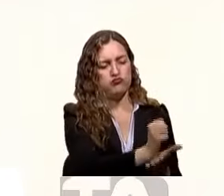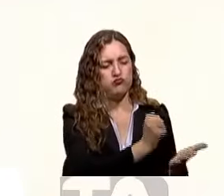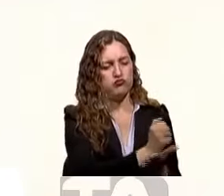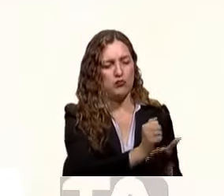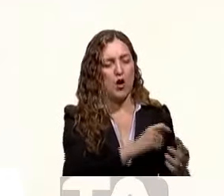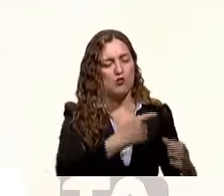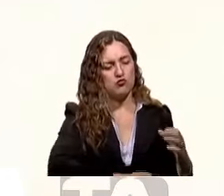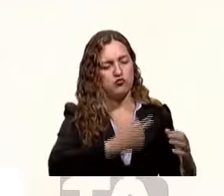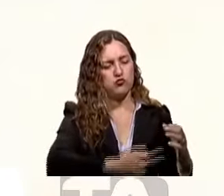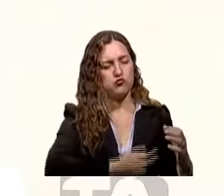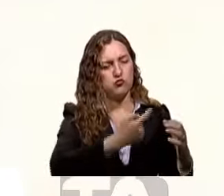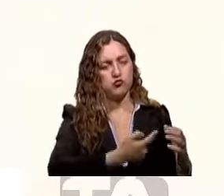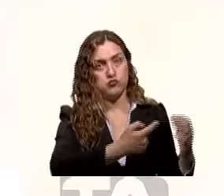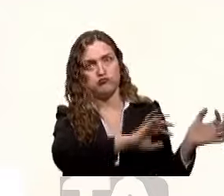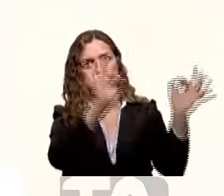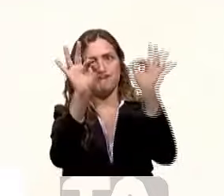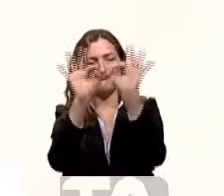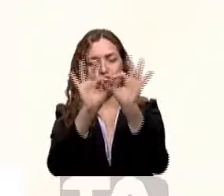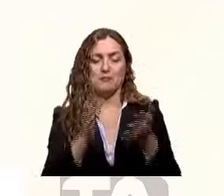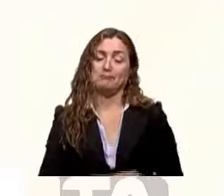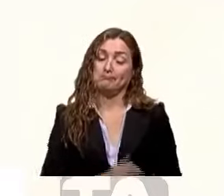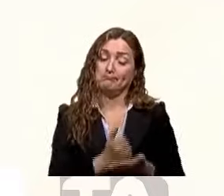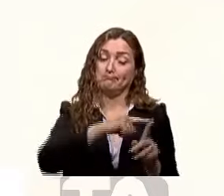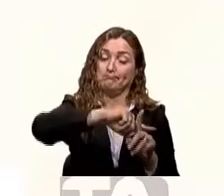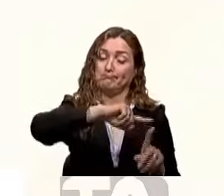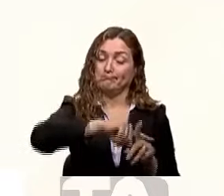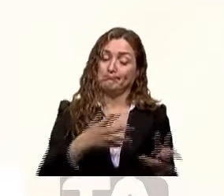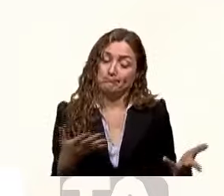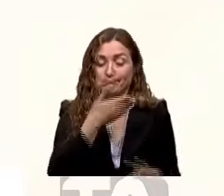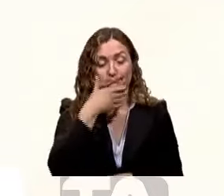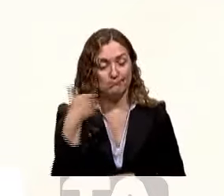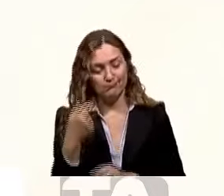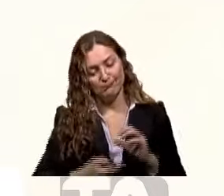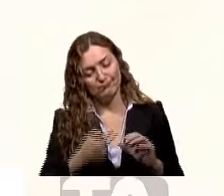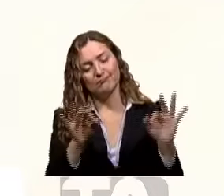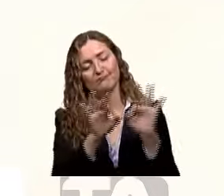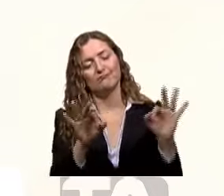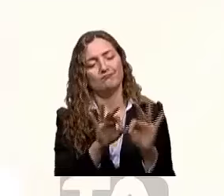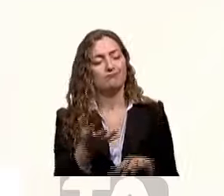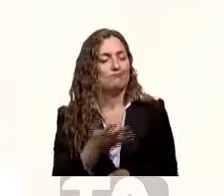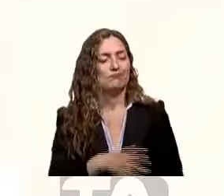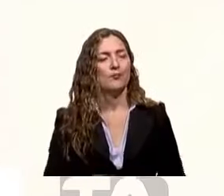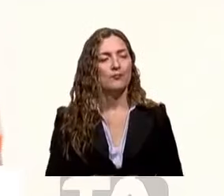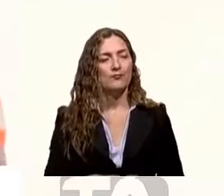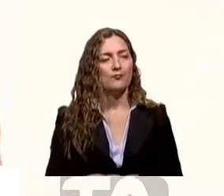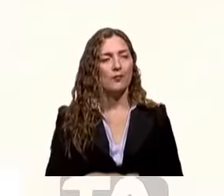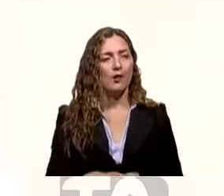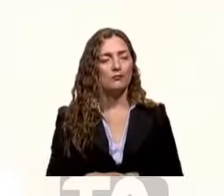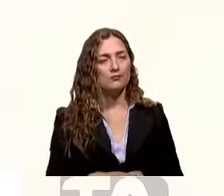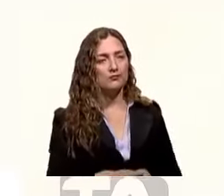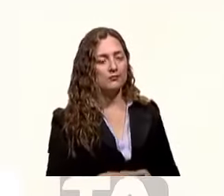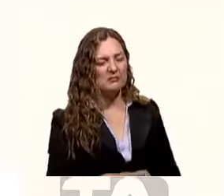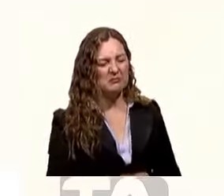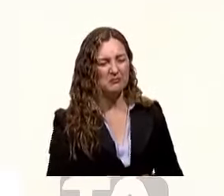del modelo anterior pero tiene una ventaja porque nos permitirá bien hecho hacer mayor generación de energía y por lo tanto evitar que metano se